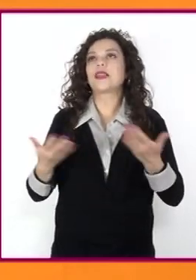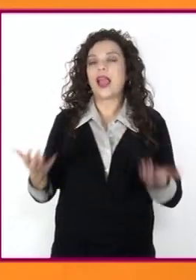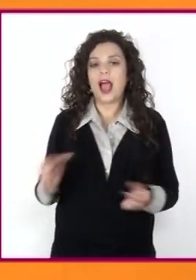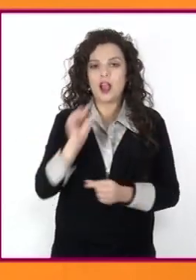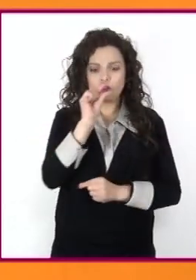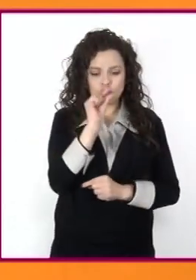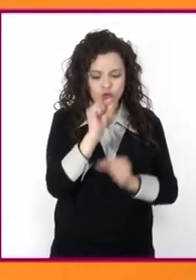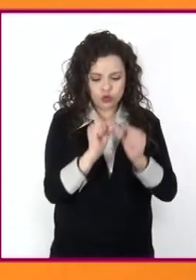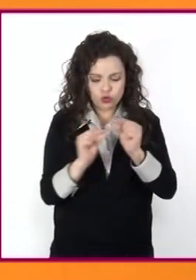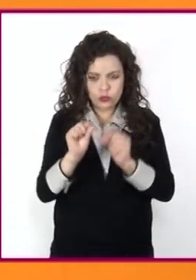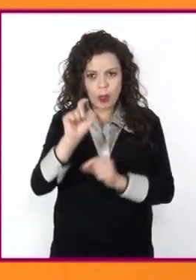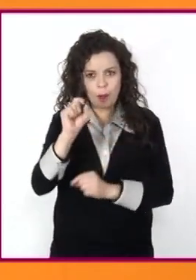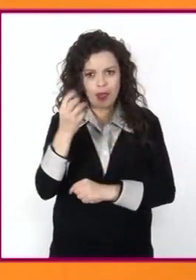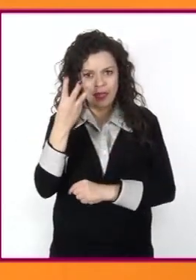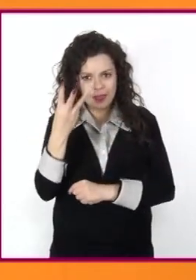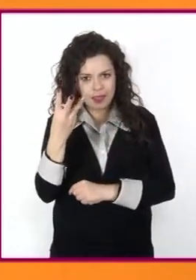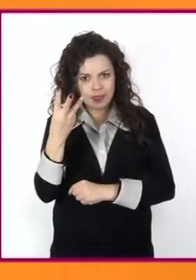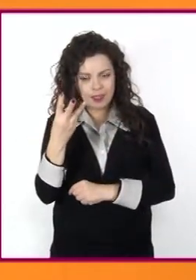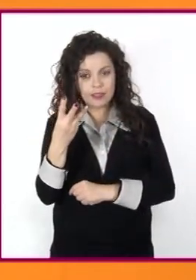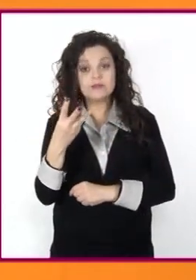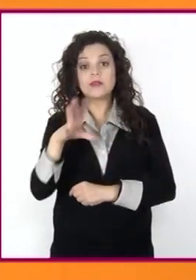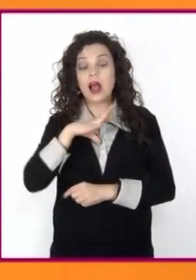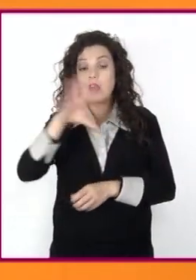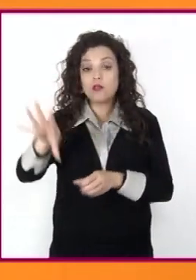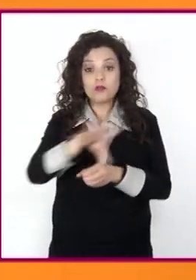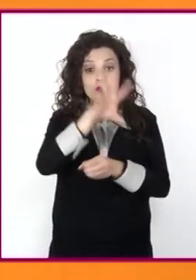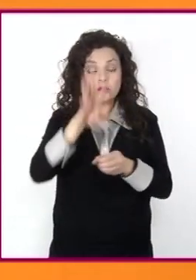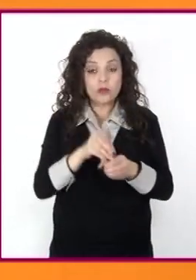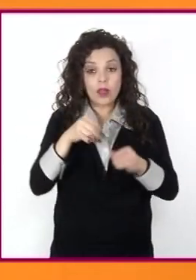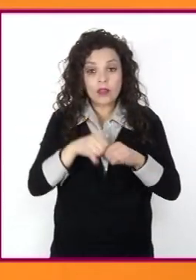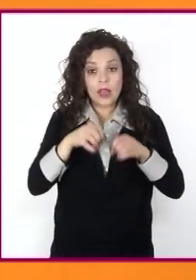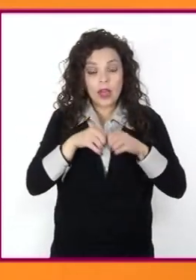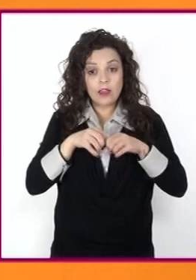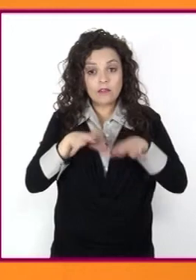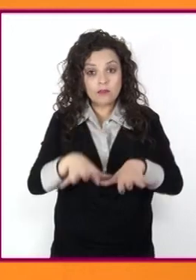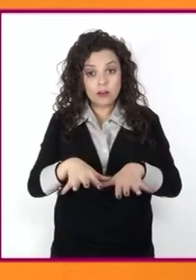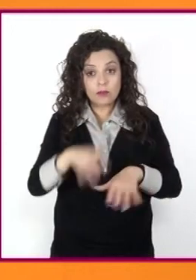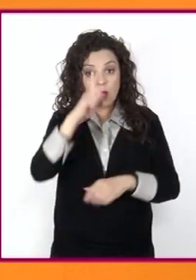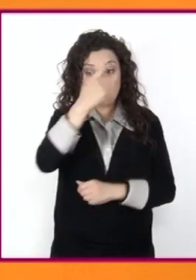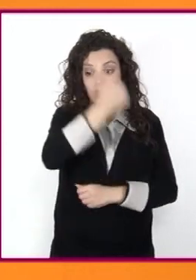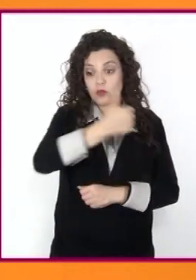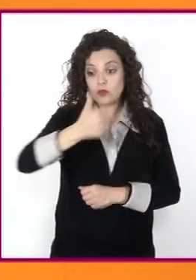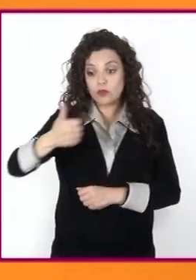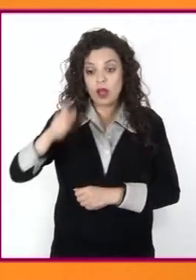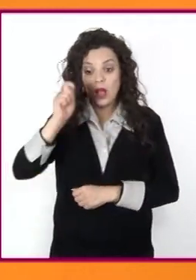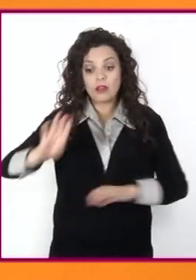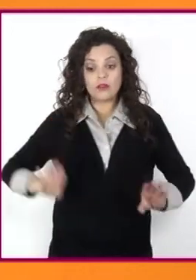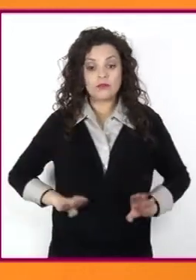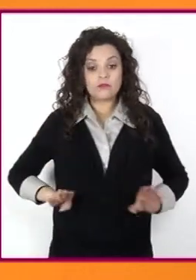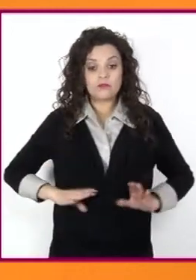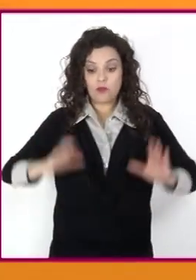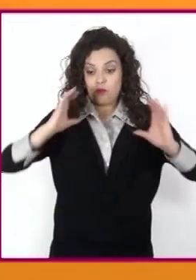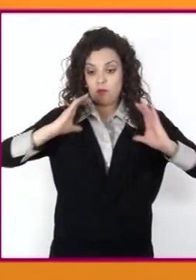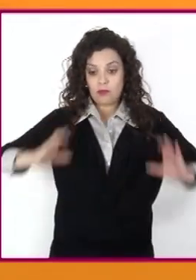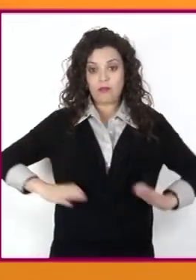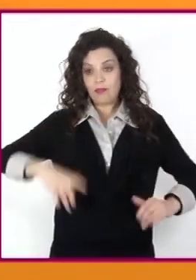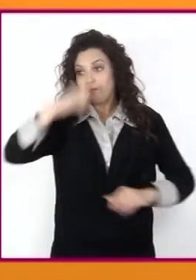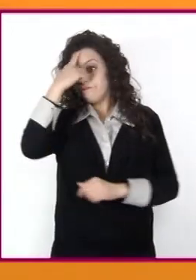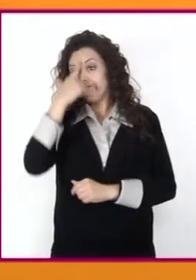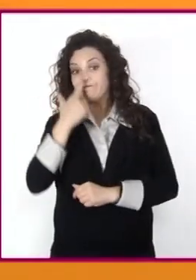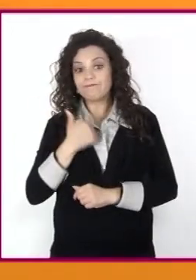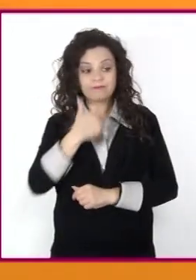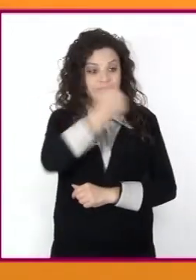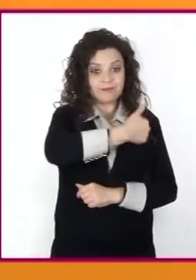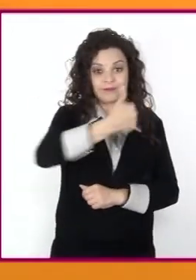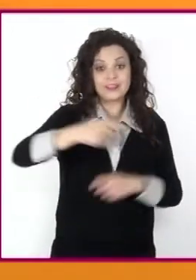de cromosomas contienen toda la información que definirá cada una de nuestras características físicas. Si